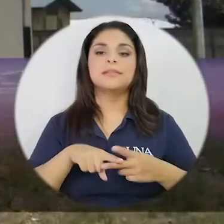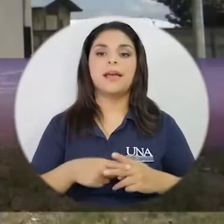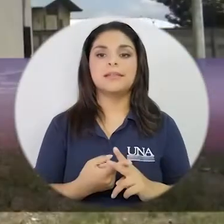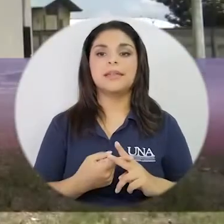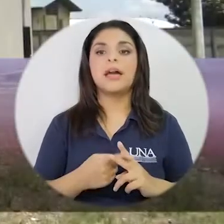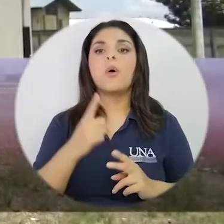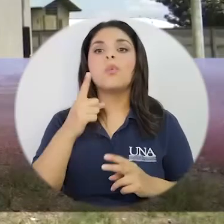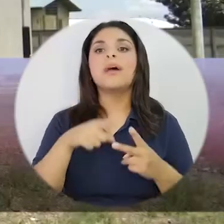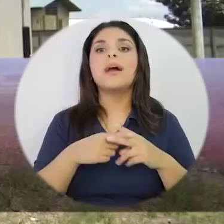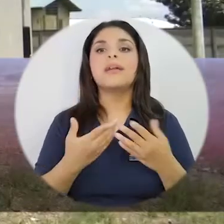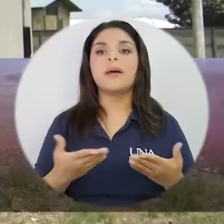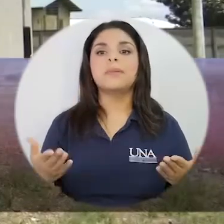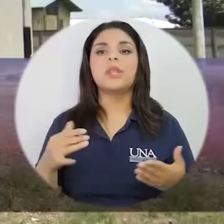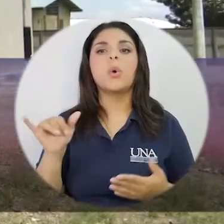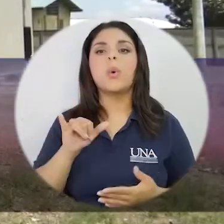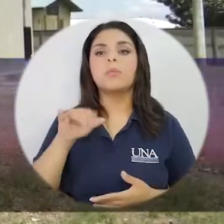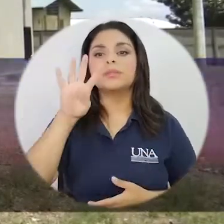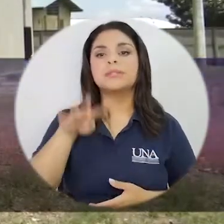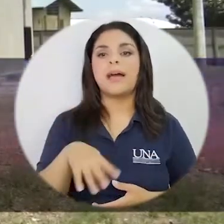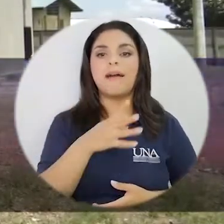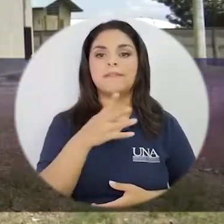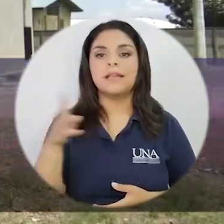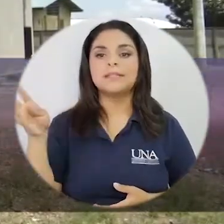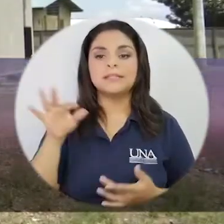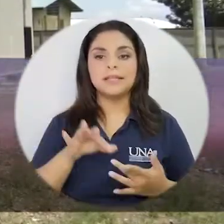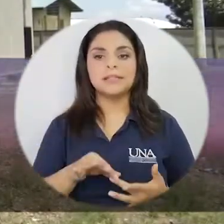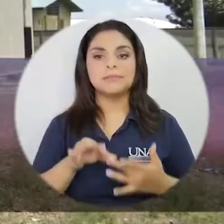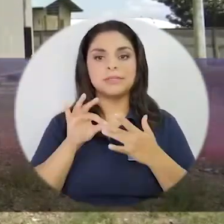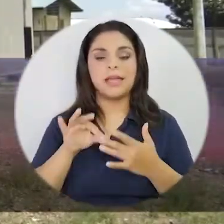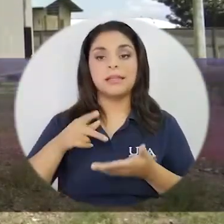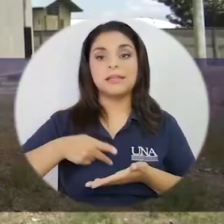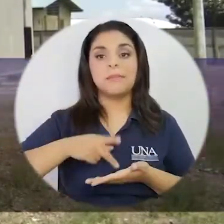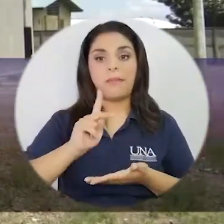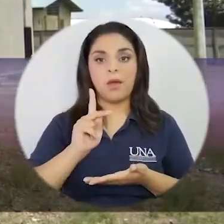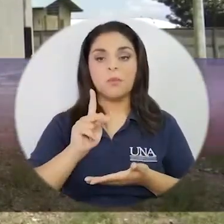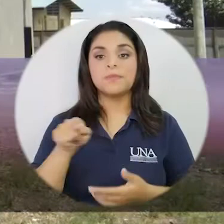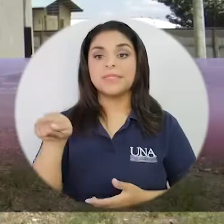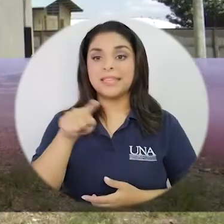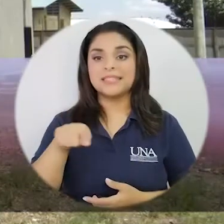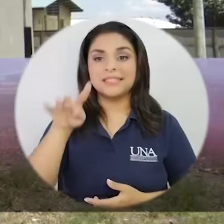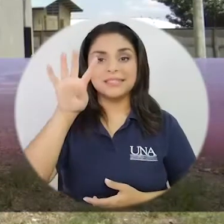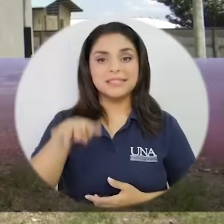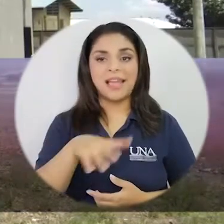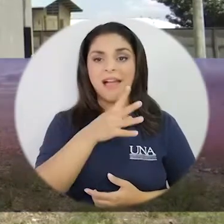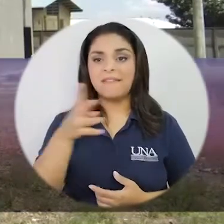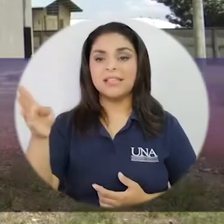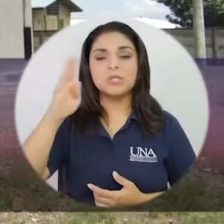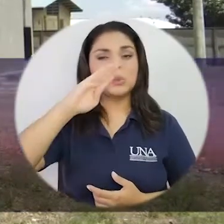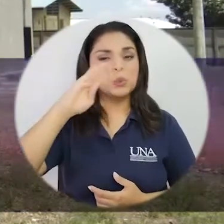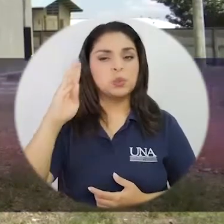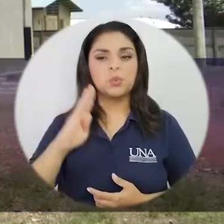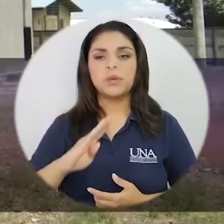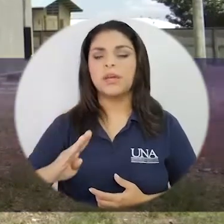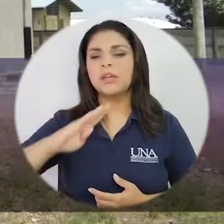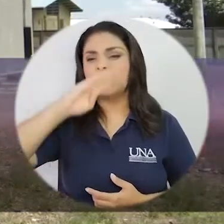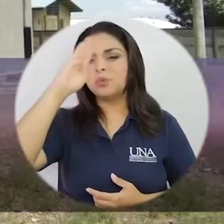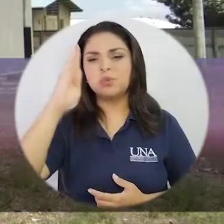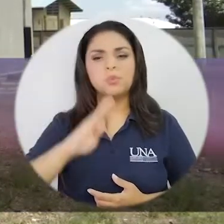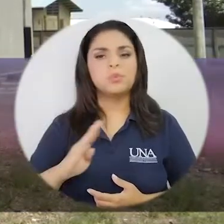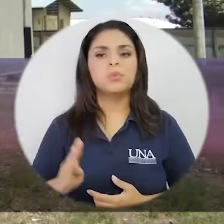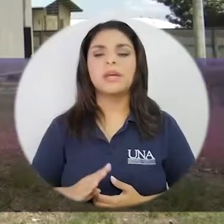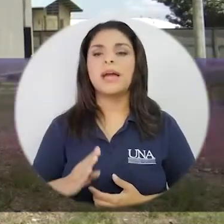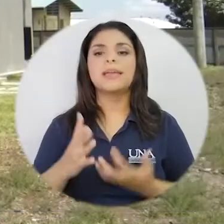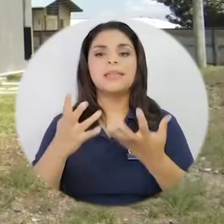que ahí se genera, una herramienta como tablas especiales de pago, que esas tablas nunca